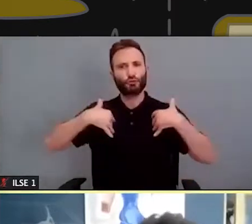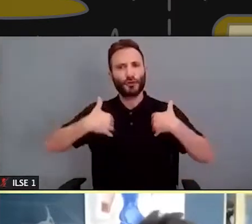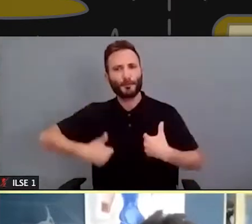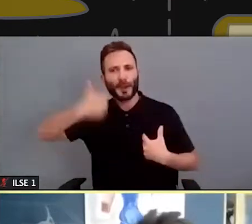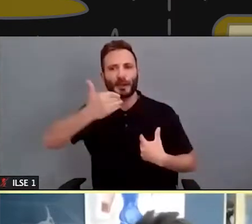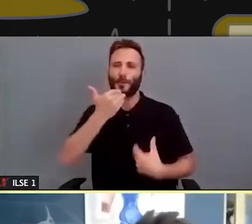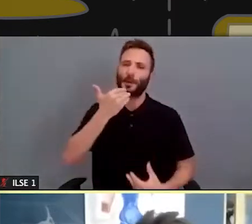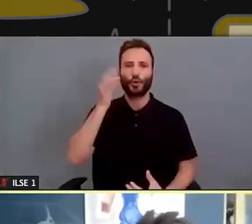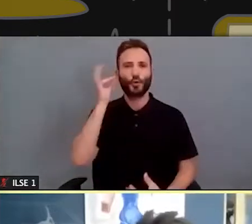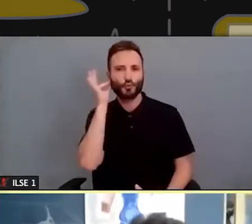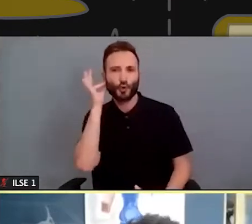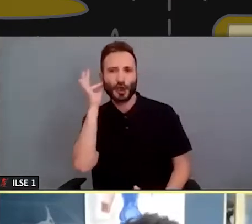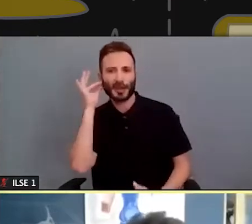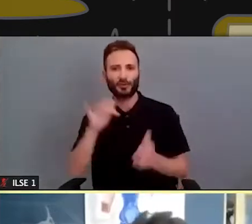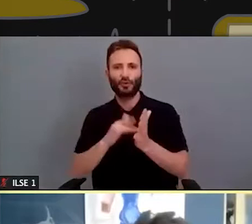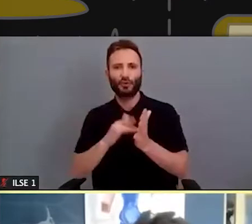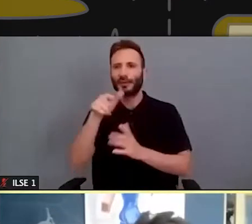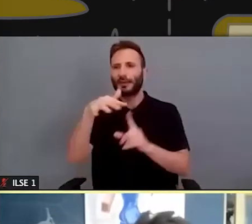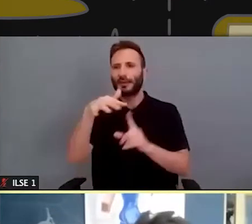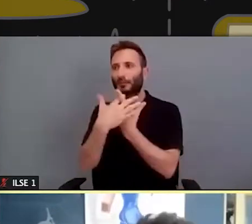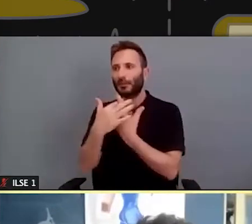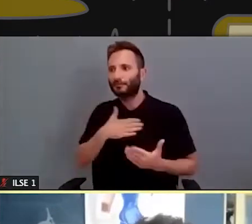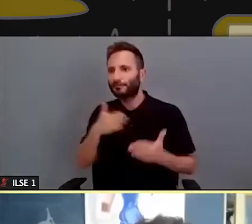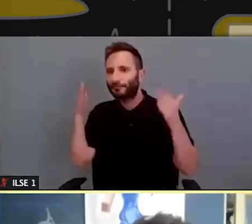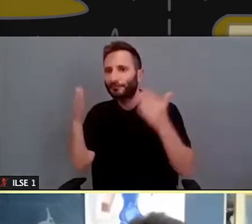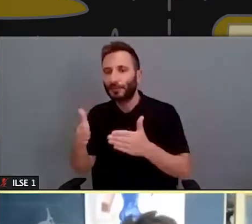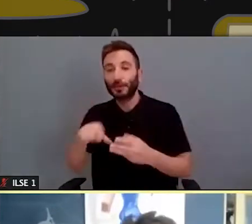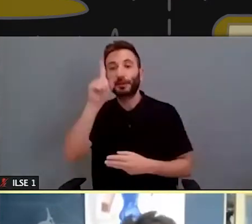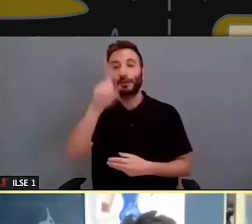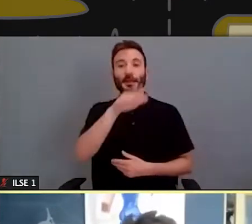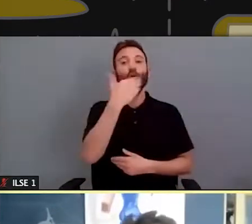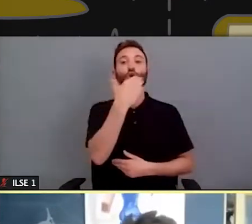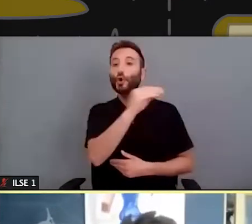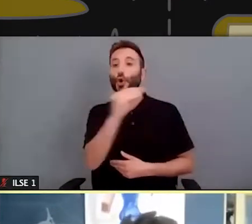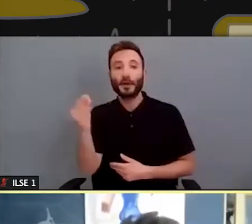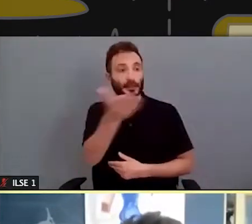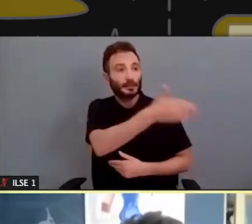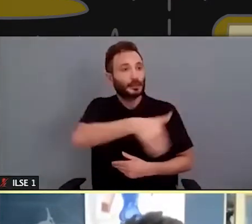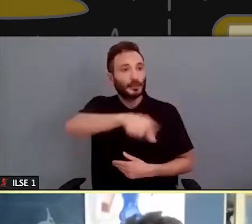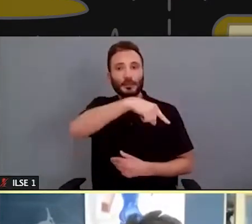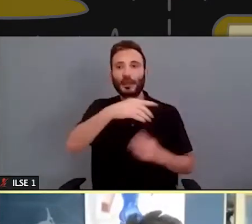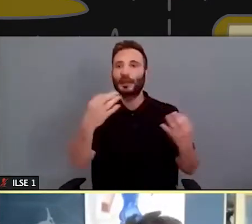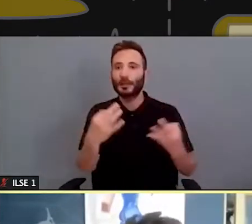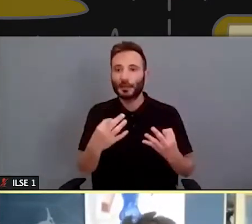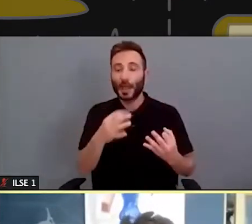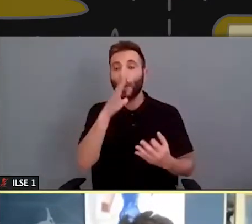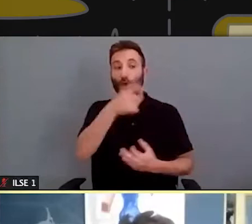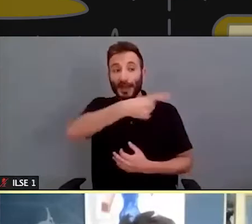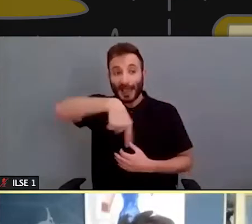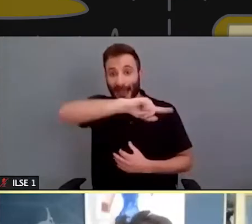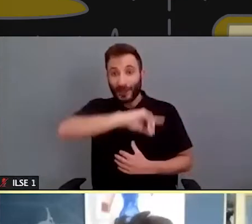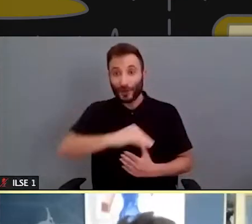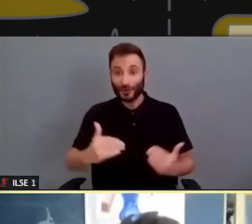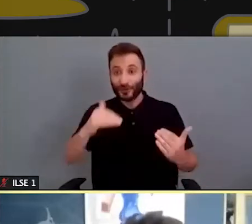también el empoderamiento de las mujeres es nuestro tema. ¿Qué está pasando con los jóvenes? Porque sabemos que los jóvenes son los que encuentran